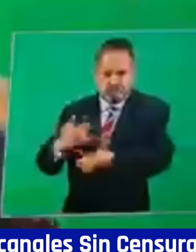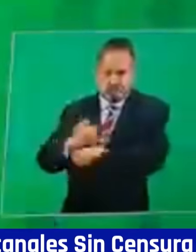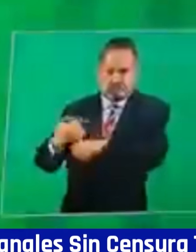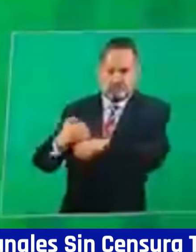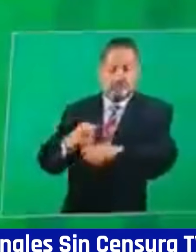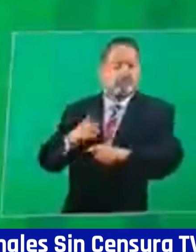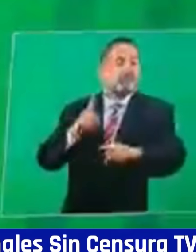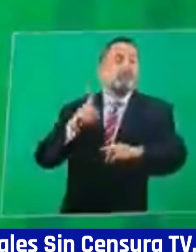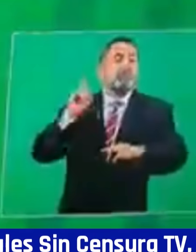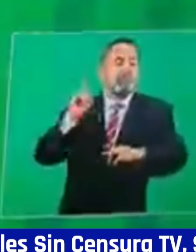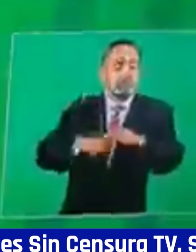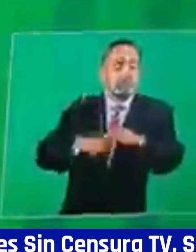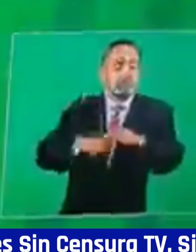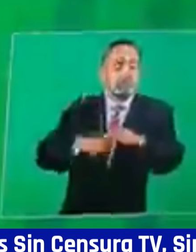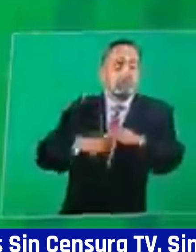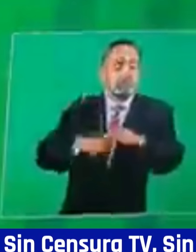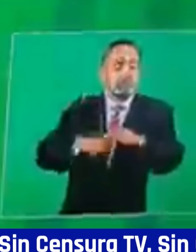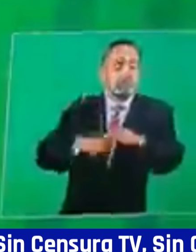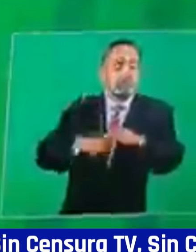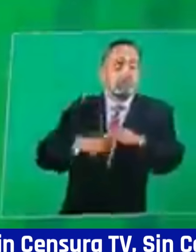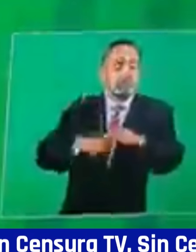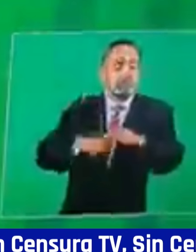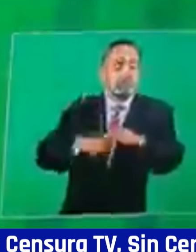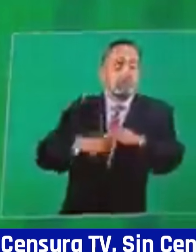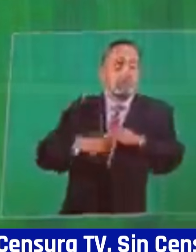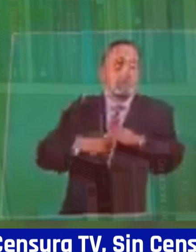las responsabilidades de que haya lugar.